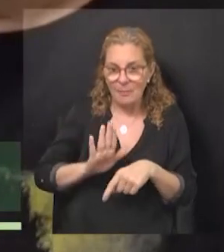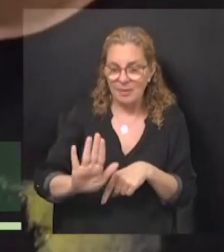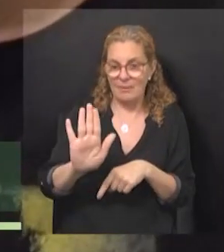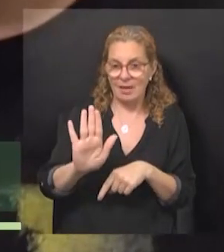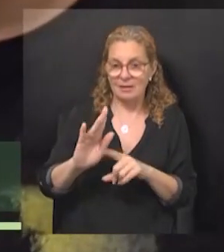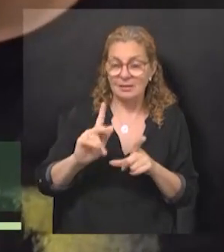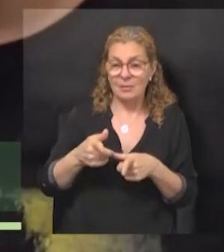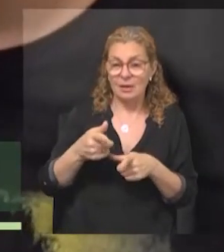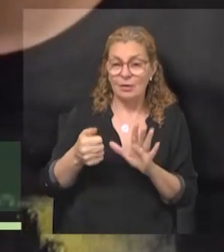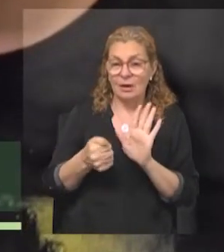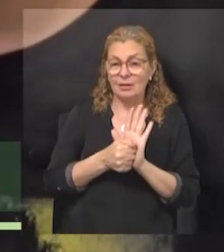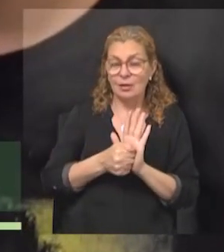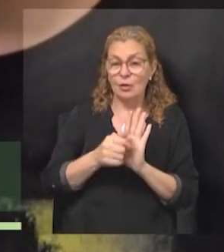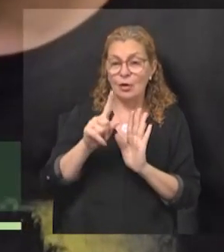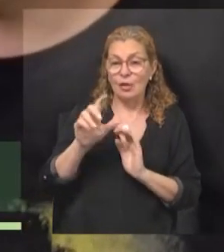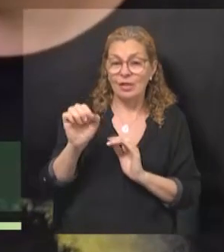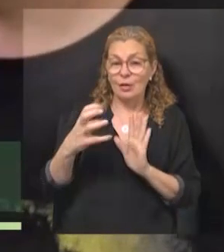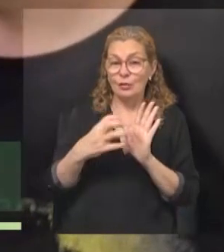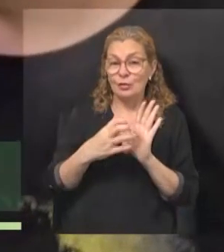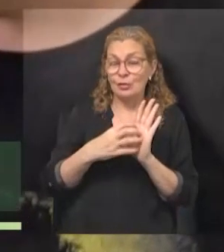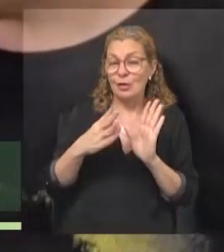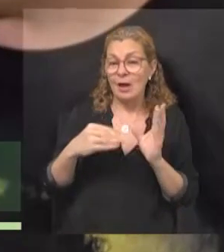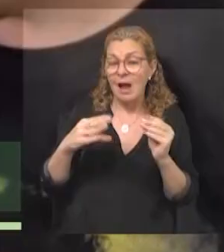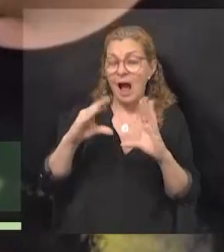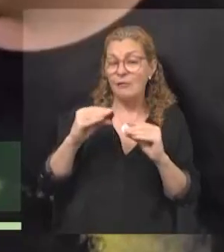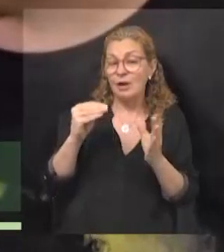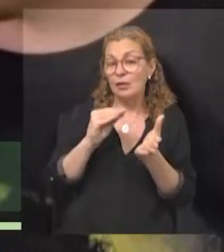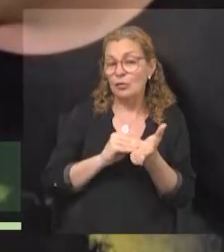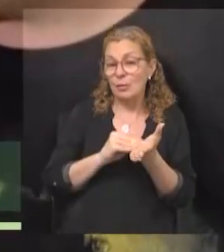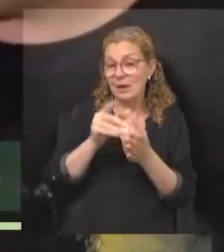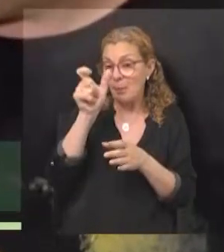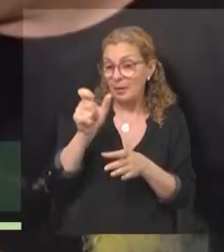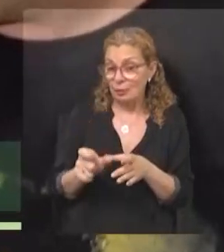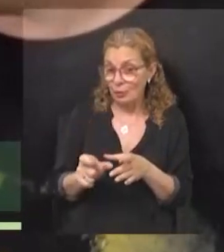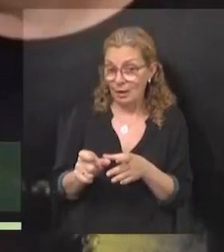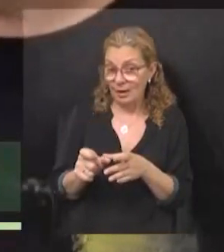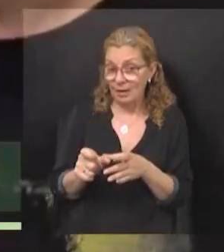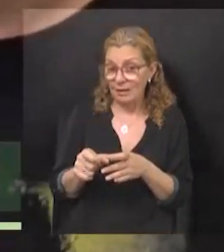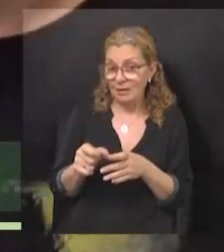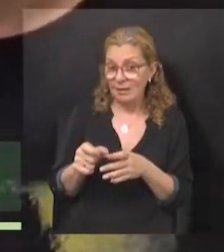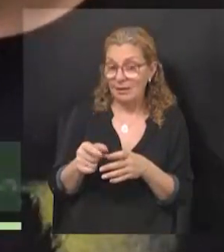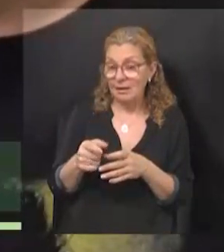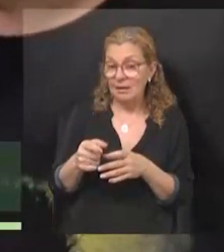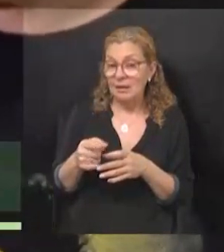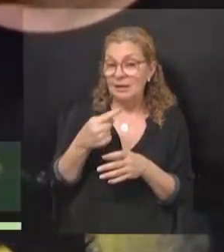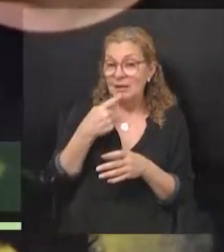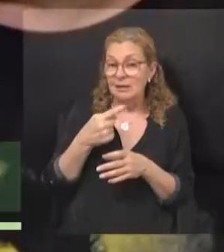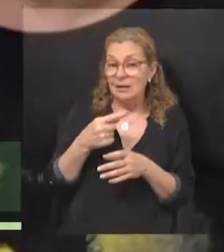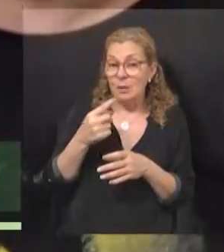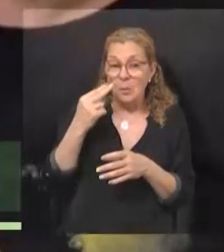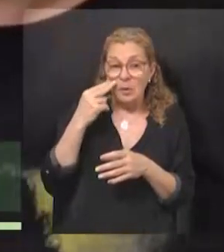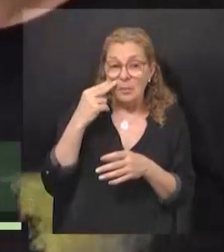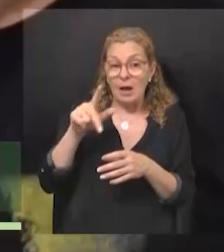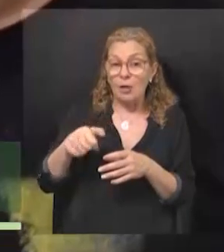tienen que ver con el artículo 10 de la constitución en lo referente a las actividades privadas de las personas que en la medida que no afecten a traceros están